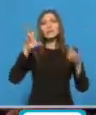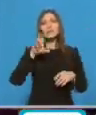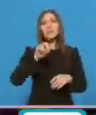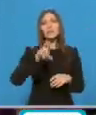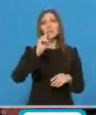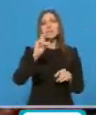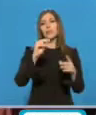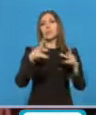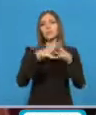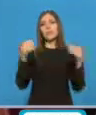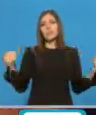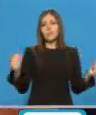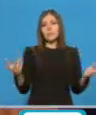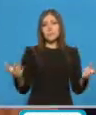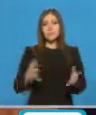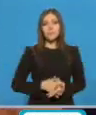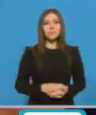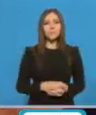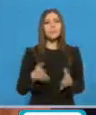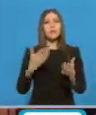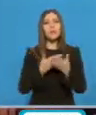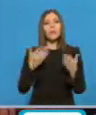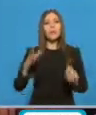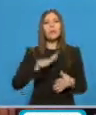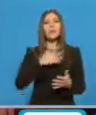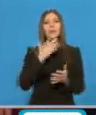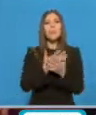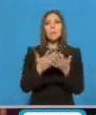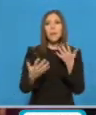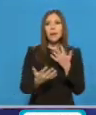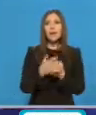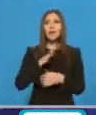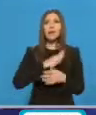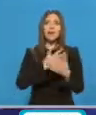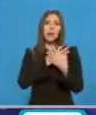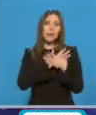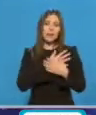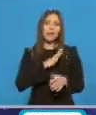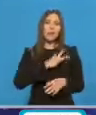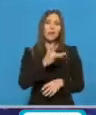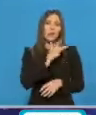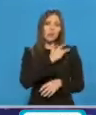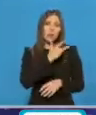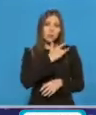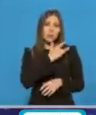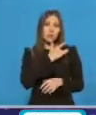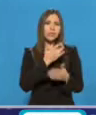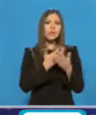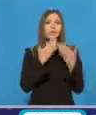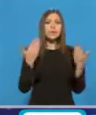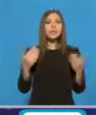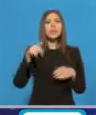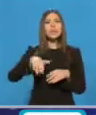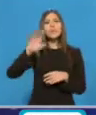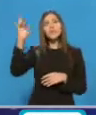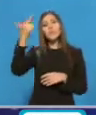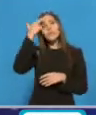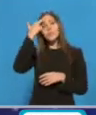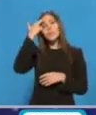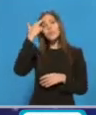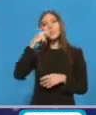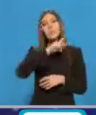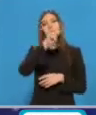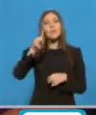mismo y ahí y no se vale. Entonces, tenemos las manos, tenemos el amor, tenemos el corazón. Y bueno, aquí le vamos a recordar a